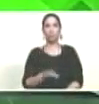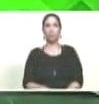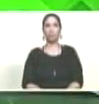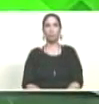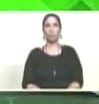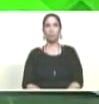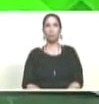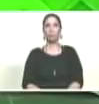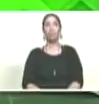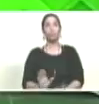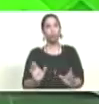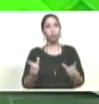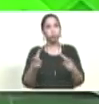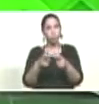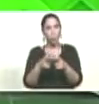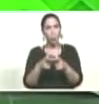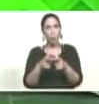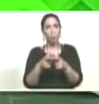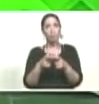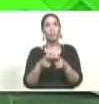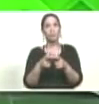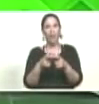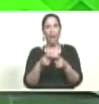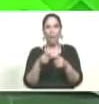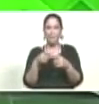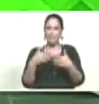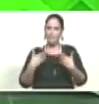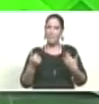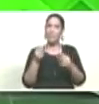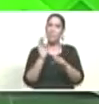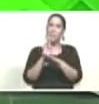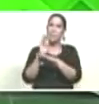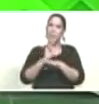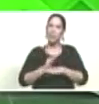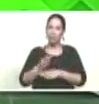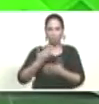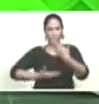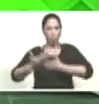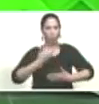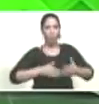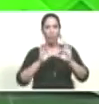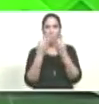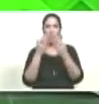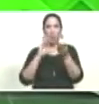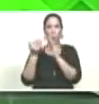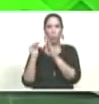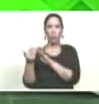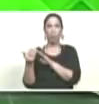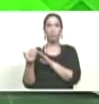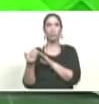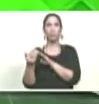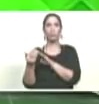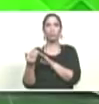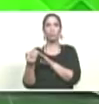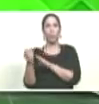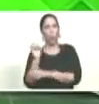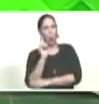en su conuco, para sobrevivir o intercambiar con la familia de la comunidad. ¿O miento?